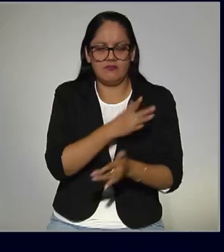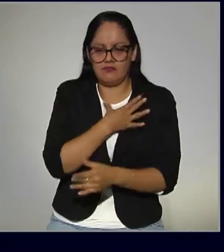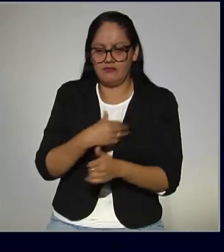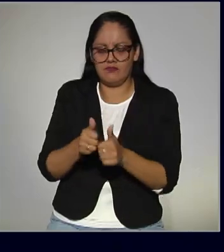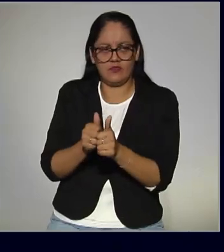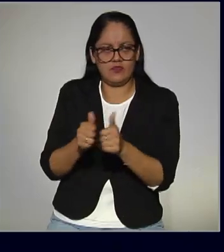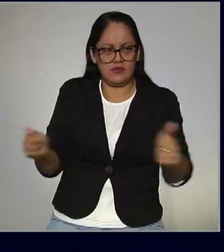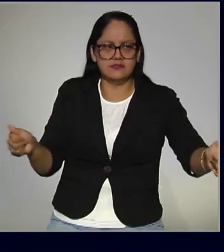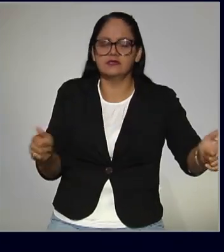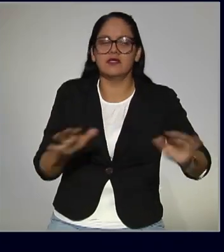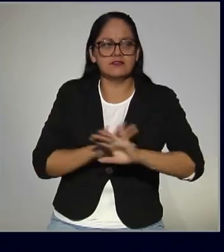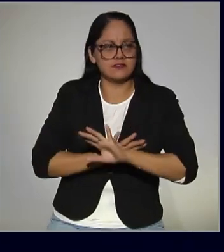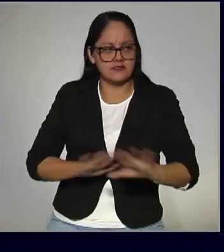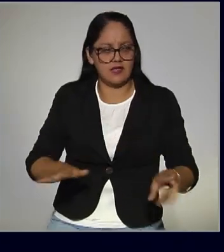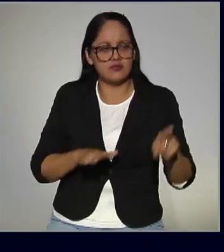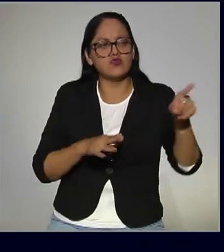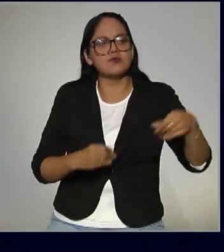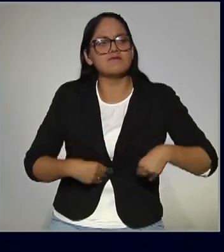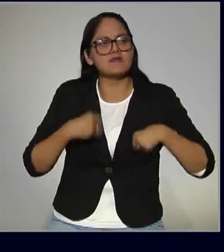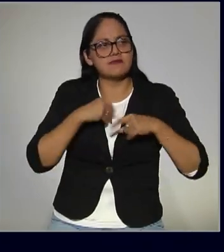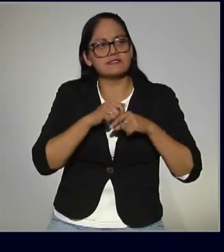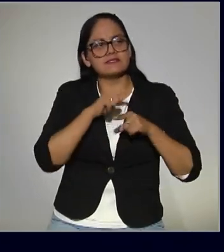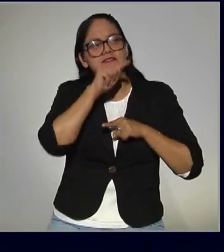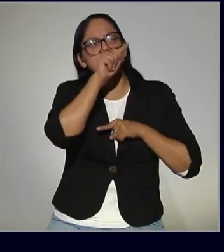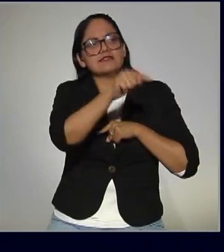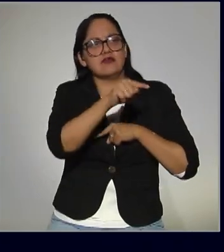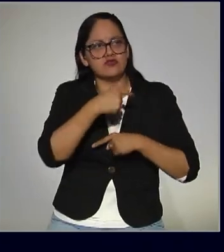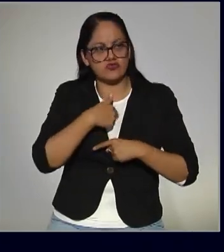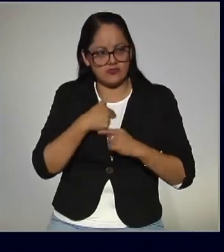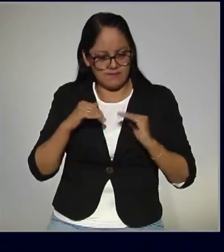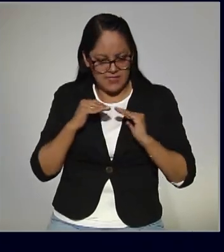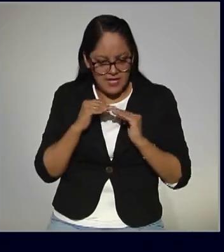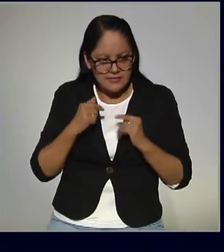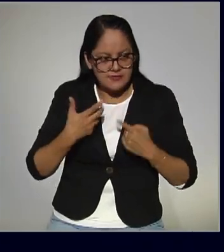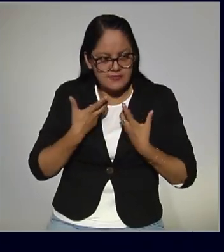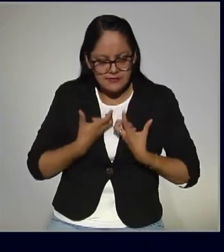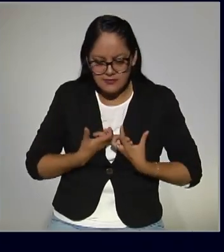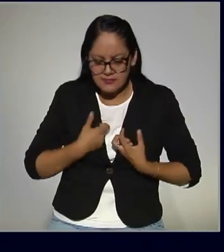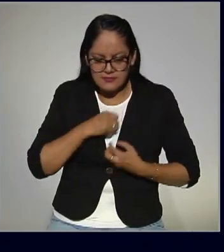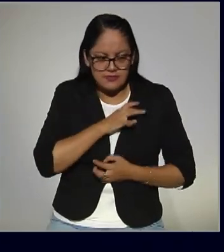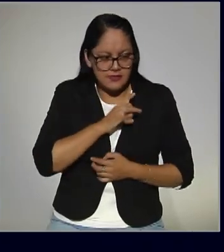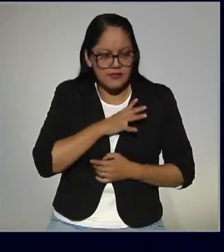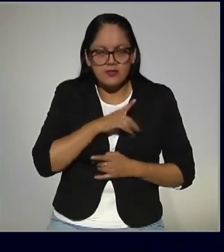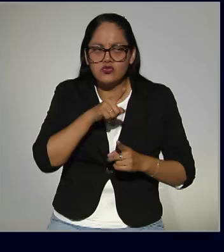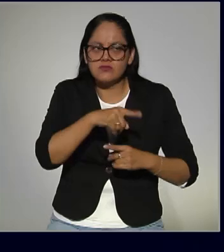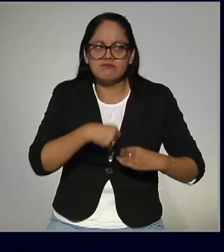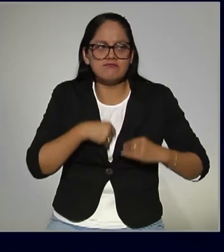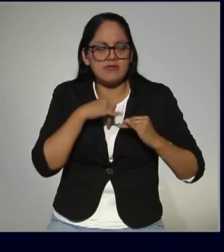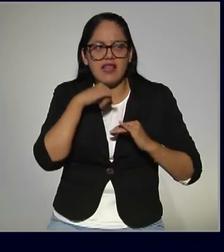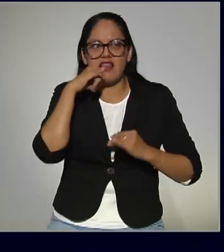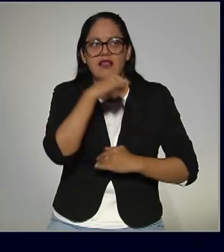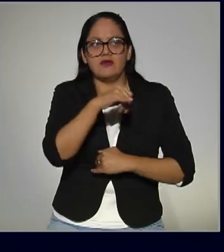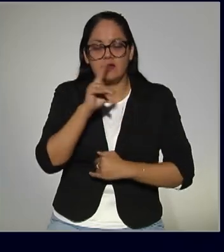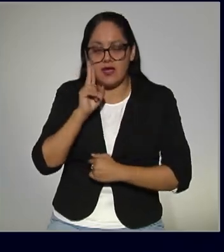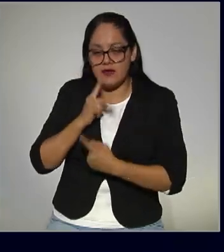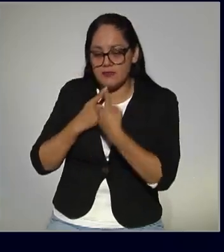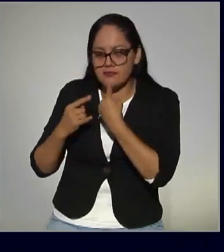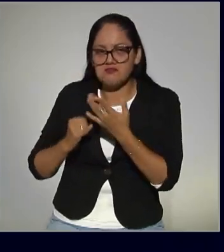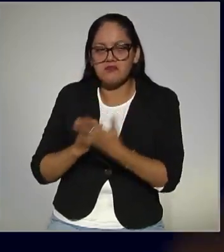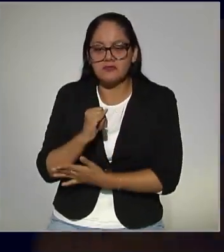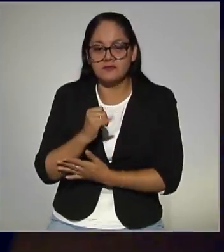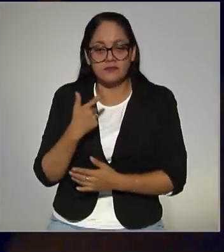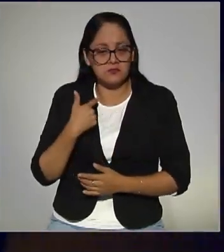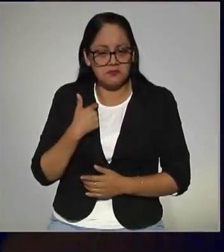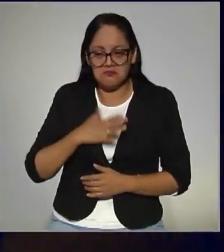viviera cerca de nosotros, porque yo me iba a sentir acosada y con mucho temor, y que viviera lo más lejos en lo que se tomaba una decisión. Yo no